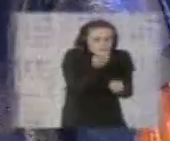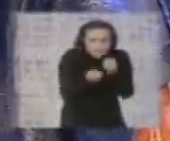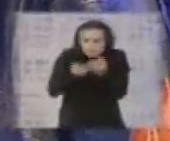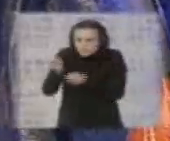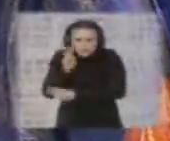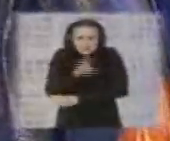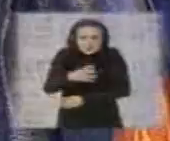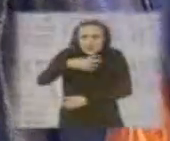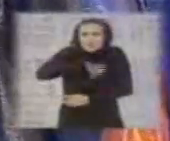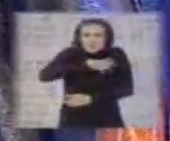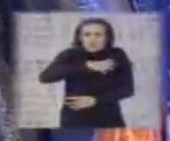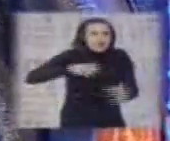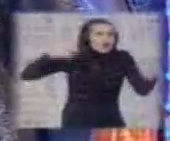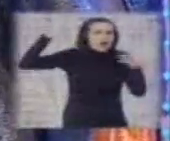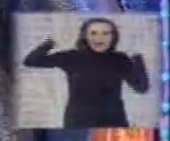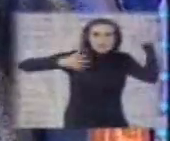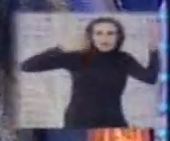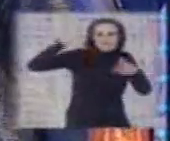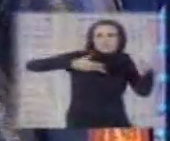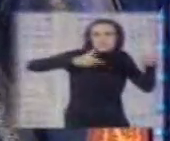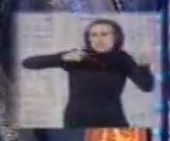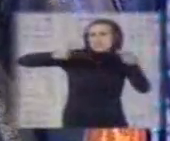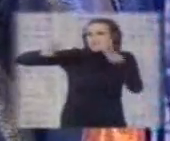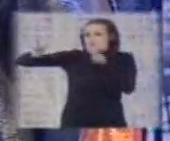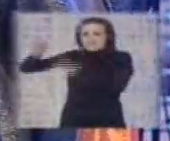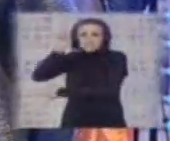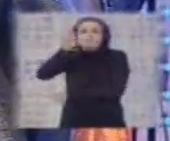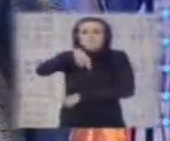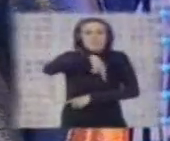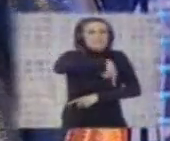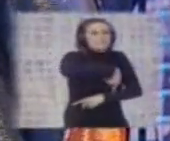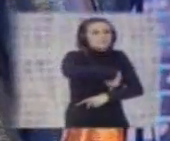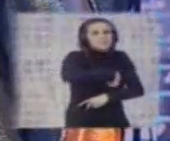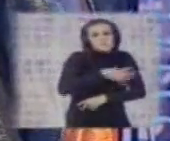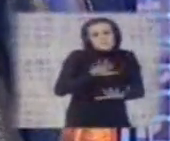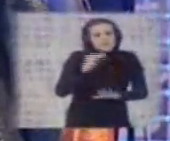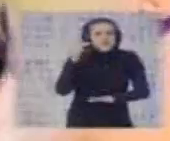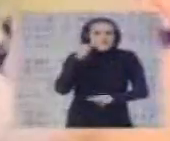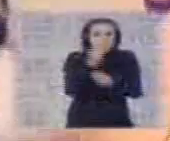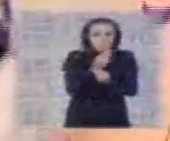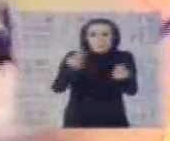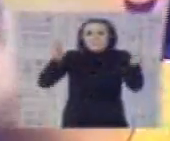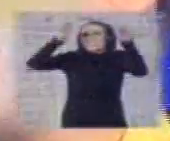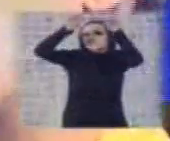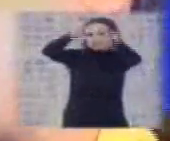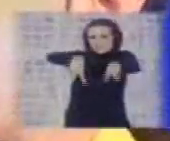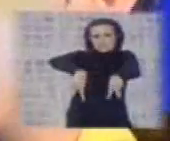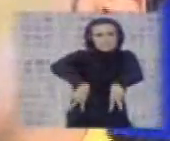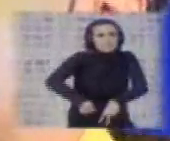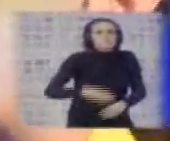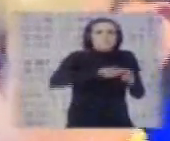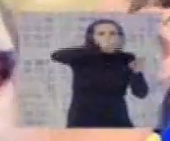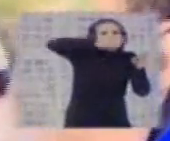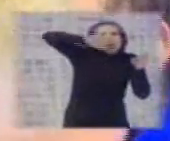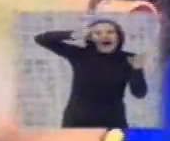florecen, animales sueltos también, sin temor a desaparecer, montañas